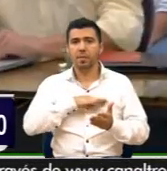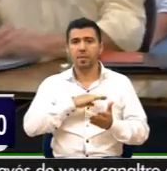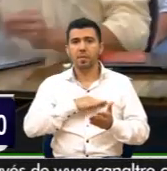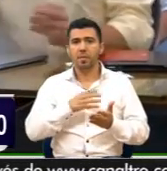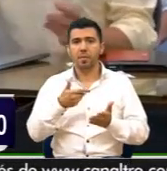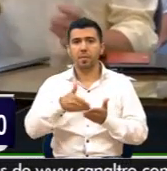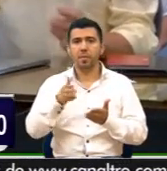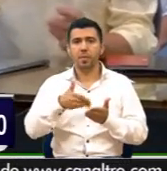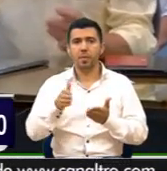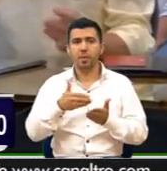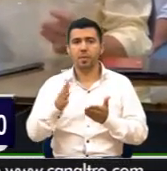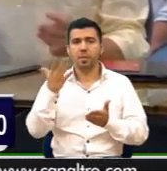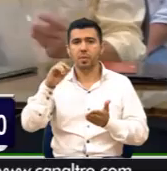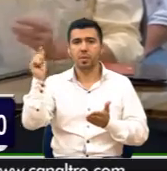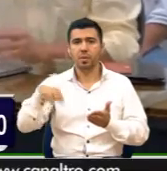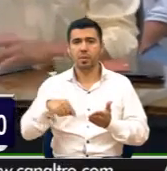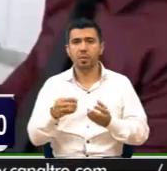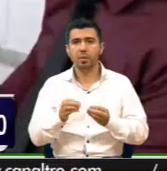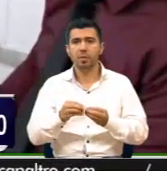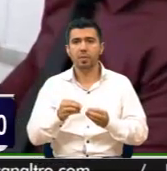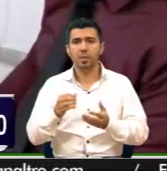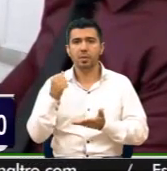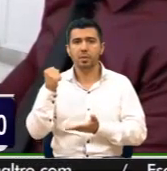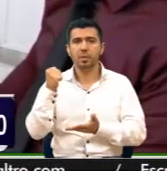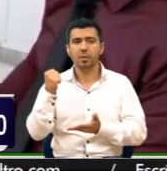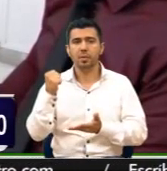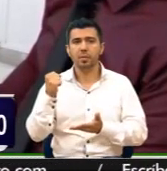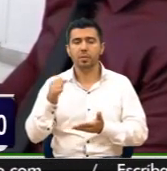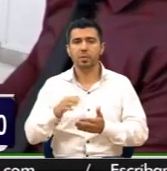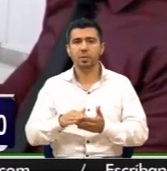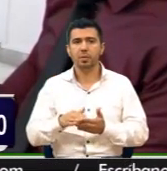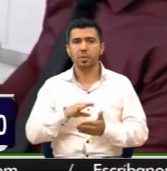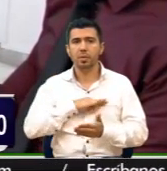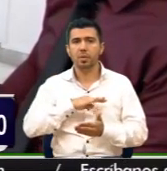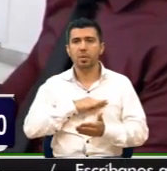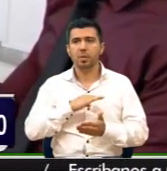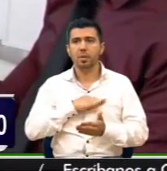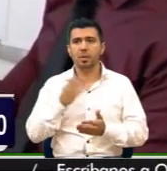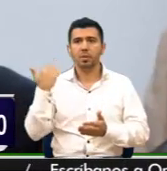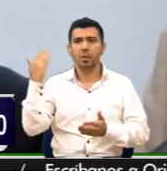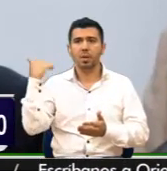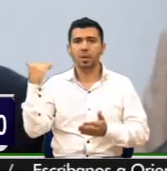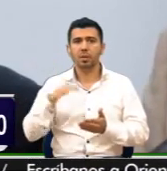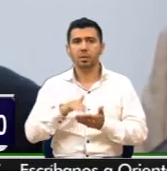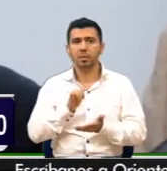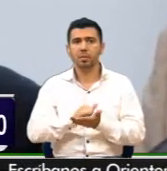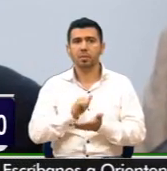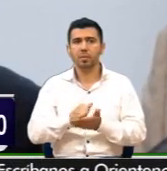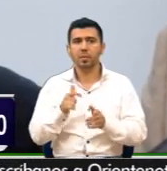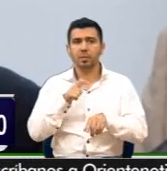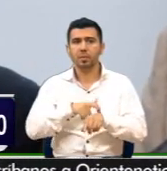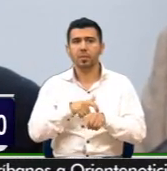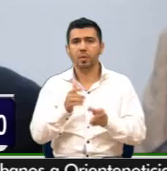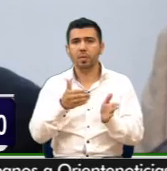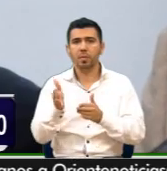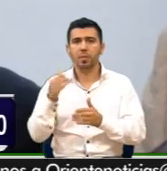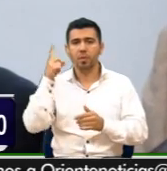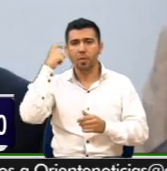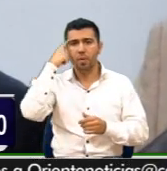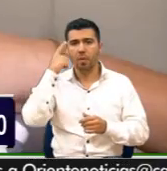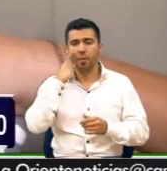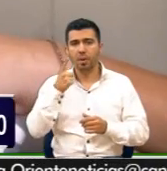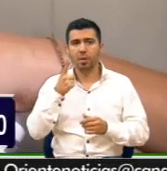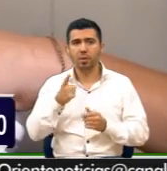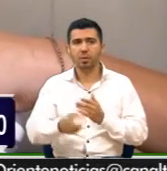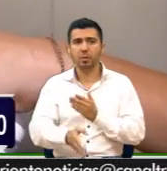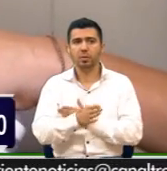gastó un 50% más del presupuesto que utilizó el alcalde anterior en el mismo periodo de gobierno. Y encontramos el